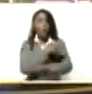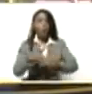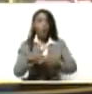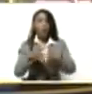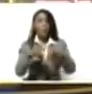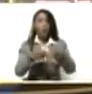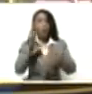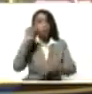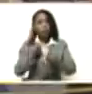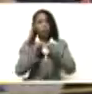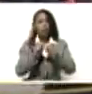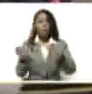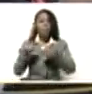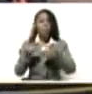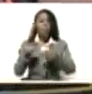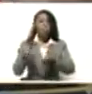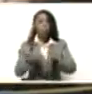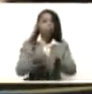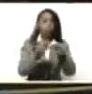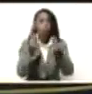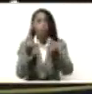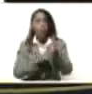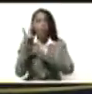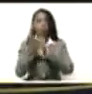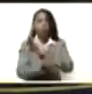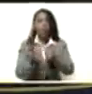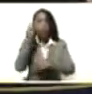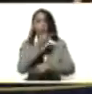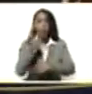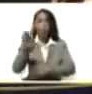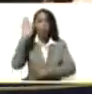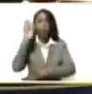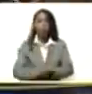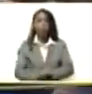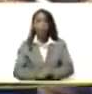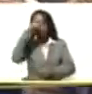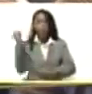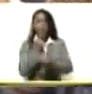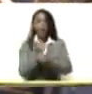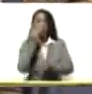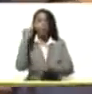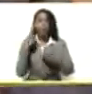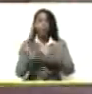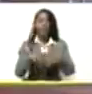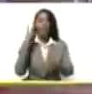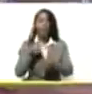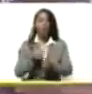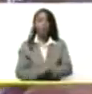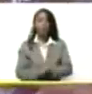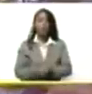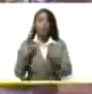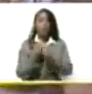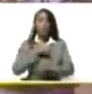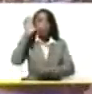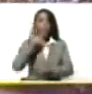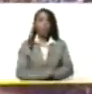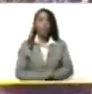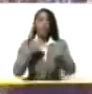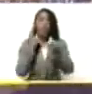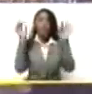directo y además hacerles un llamado a que no nos cansemos que nadie se canse